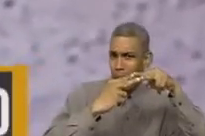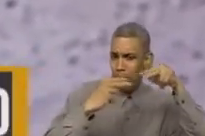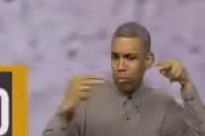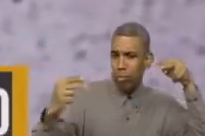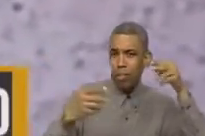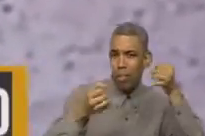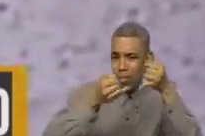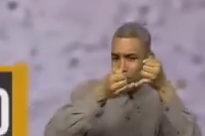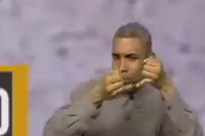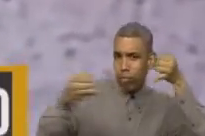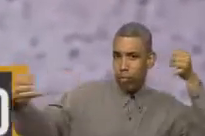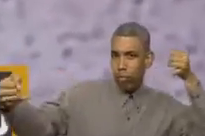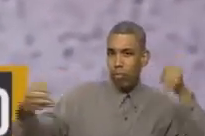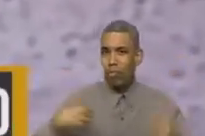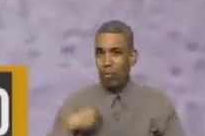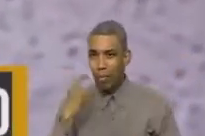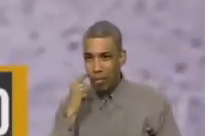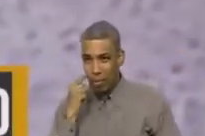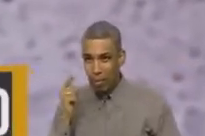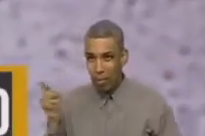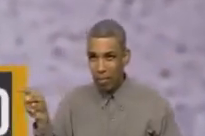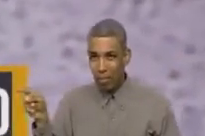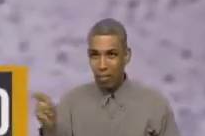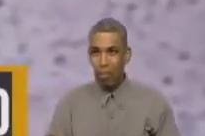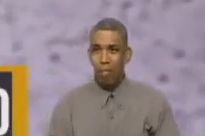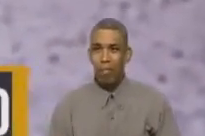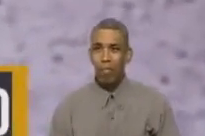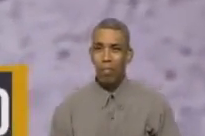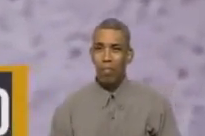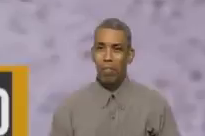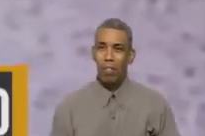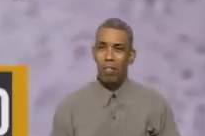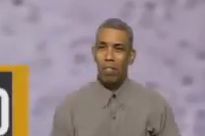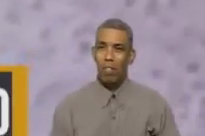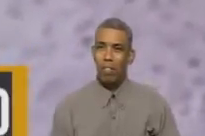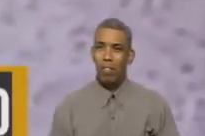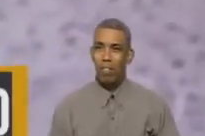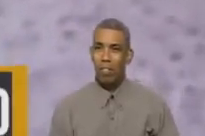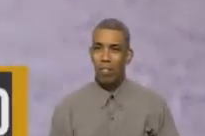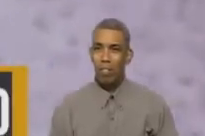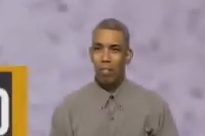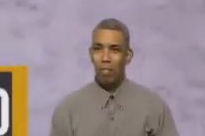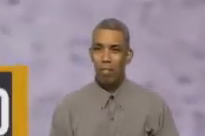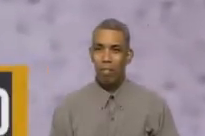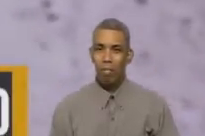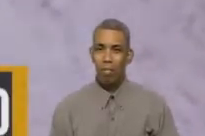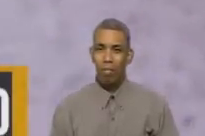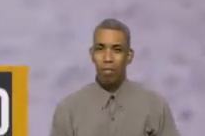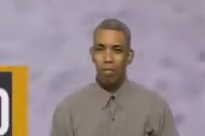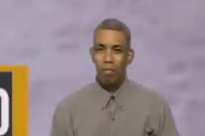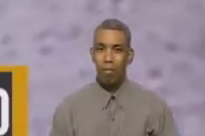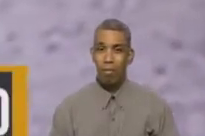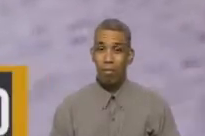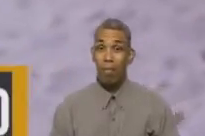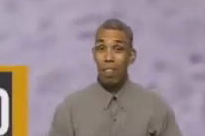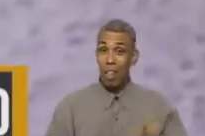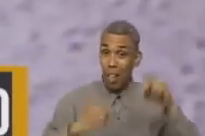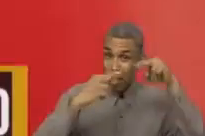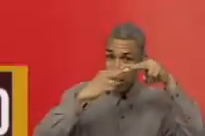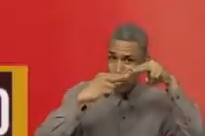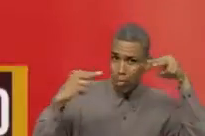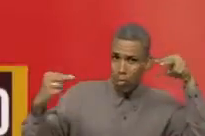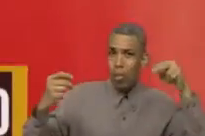como esta comunidad ha sido objeto de la incursión a sus predios de delincuentes que vienen desmantelando el sistema eléctrico de ese plantel